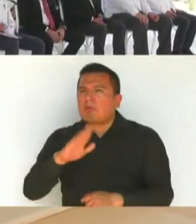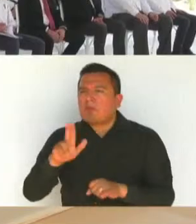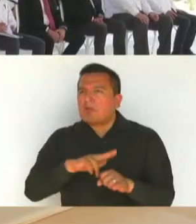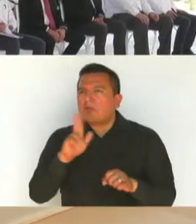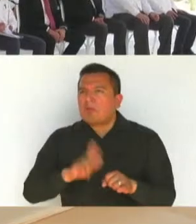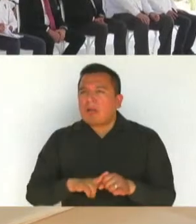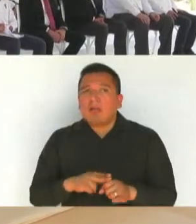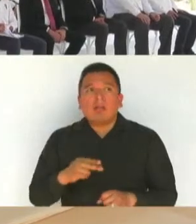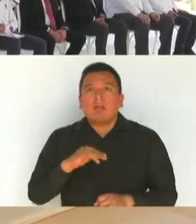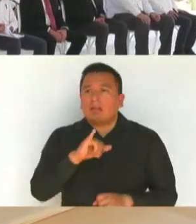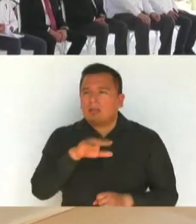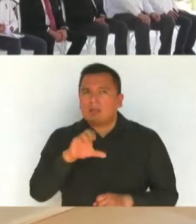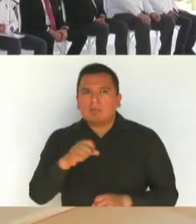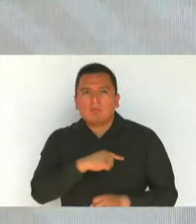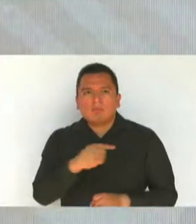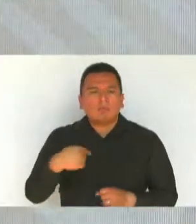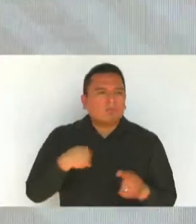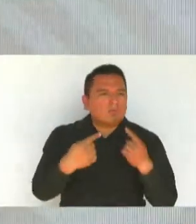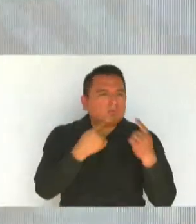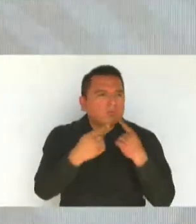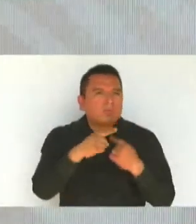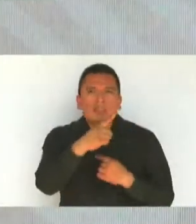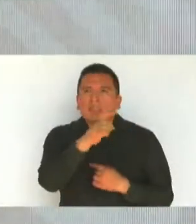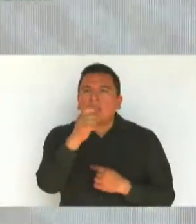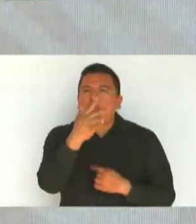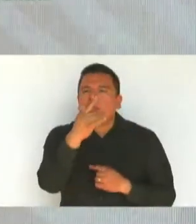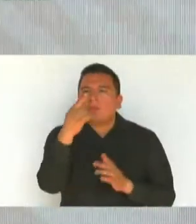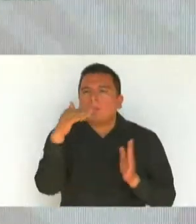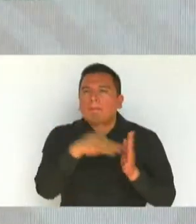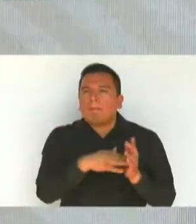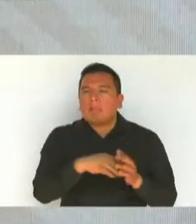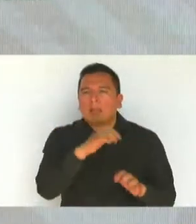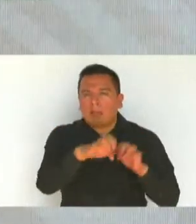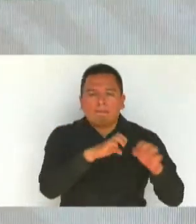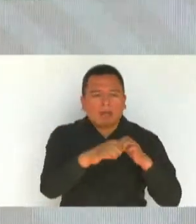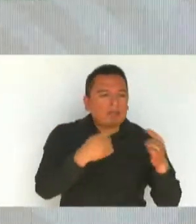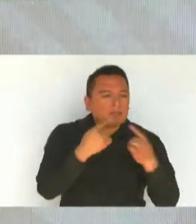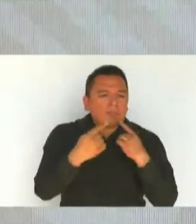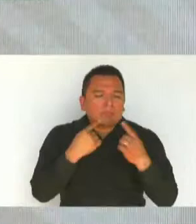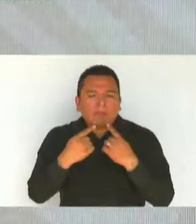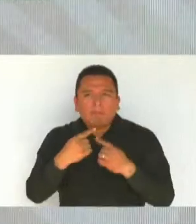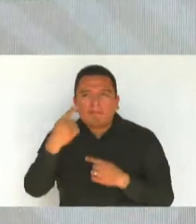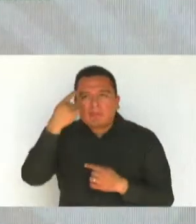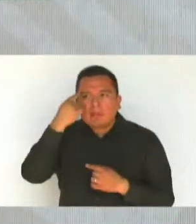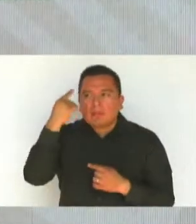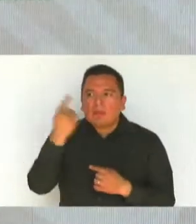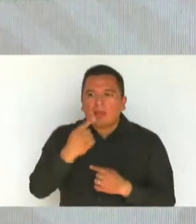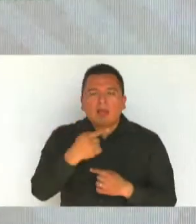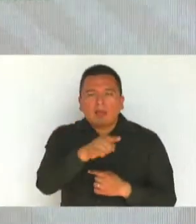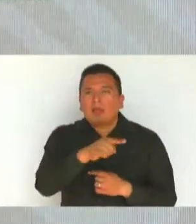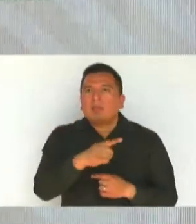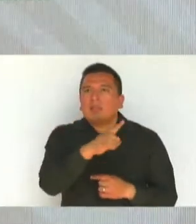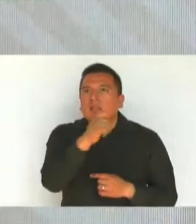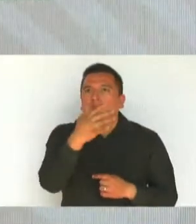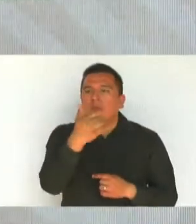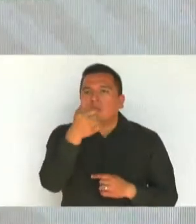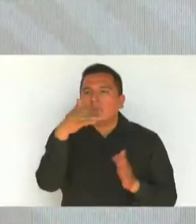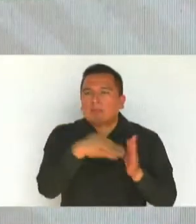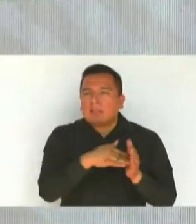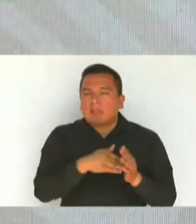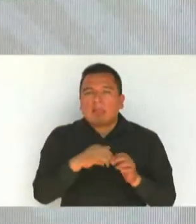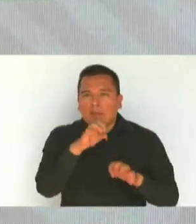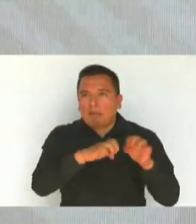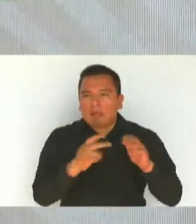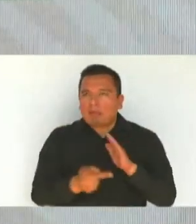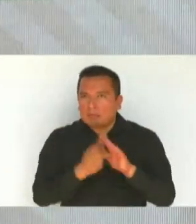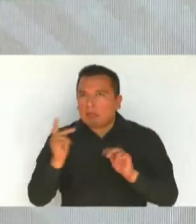empresas. Esta es nuestra meta para ELSA, señor director, regresar a esas 156 mil empresas. Lo hicimos en tiempo